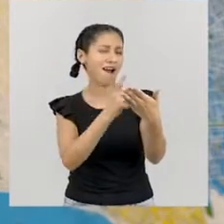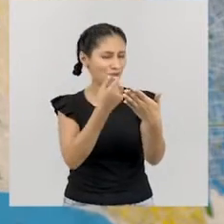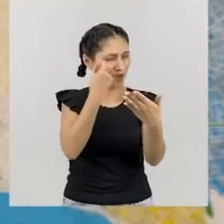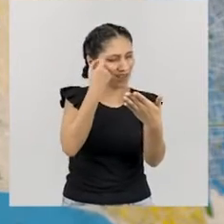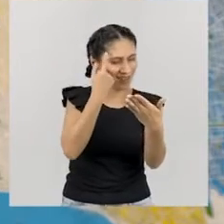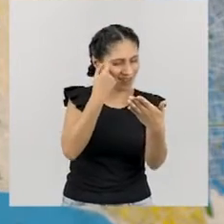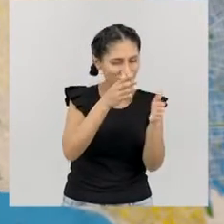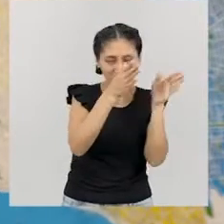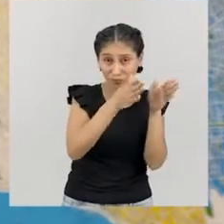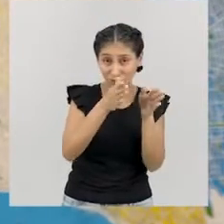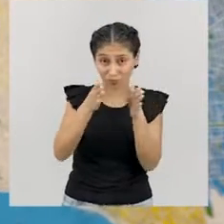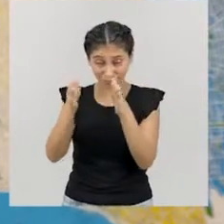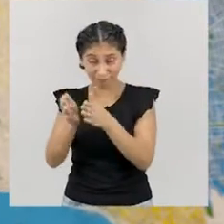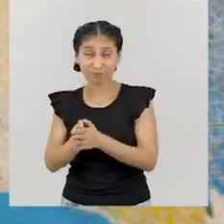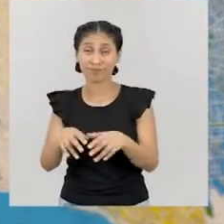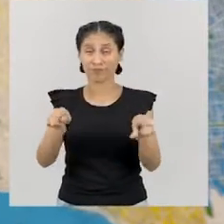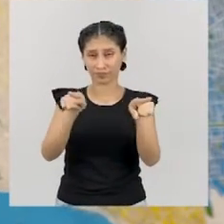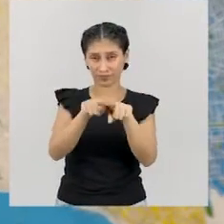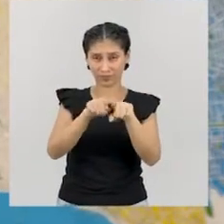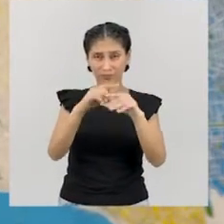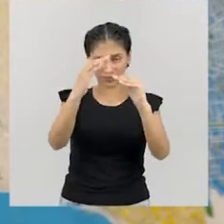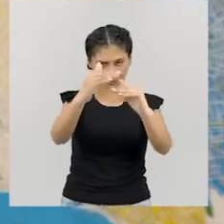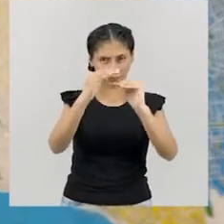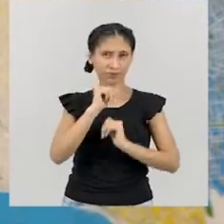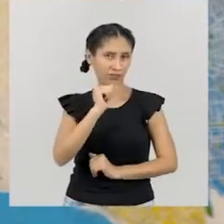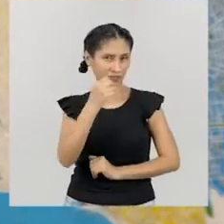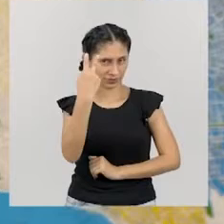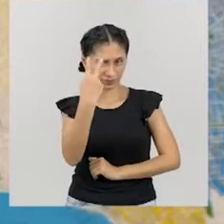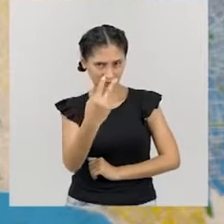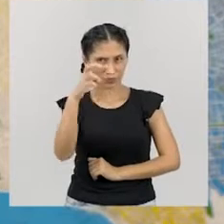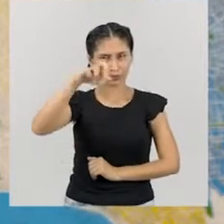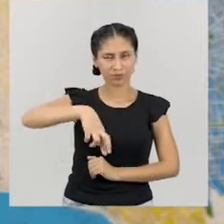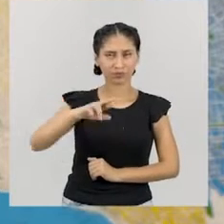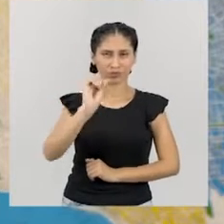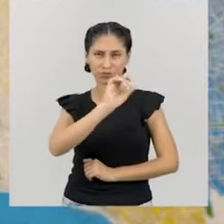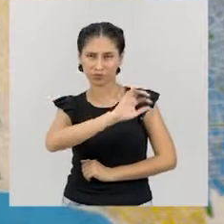tema del texto. Ahora veamos las dos propiedades textuales que faltan.